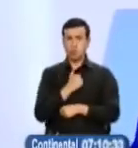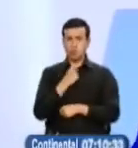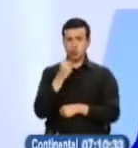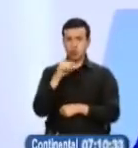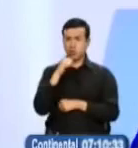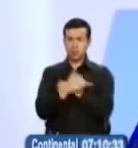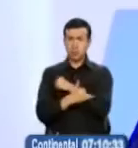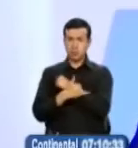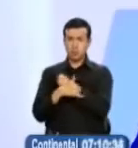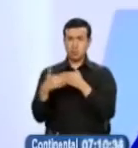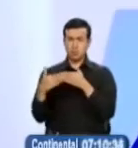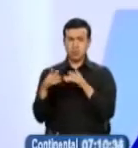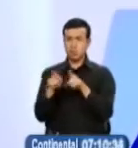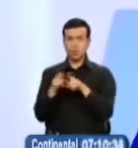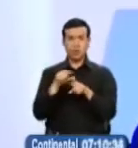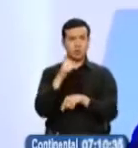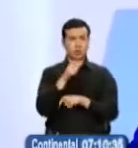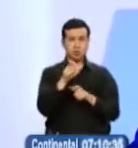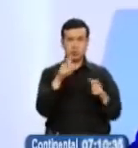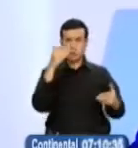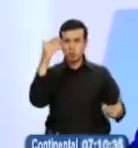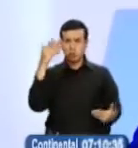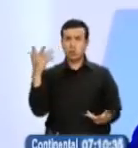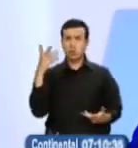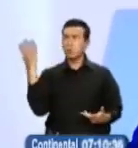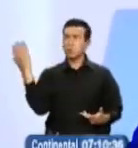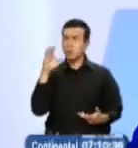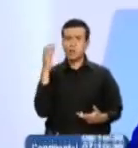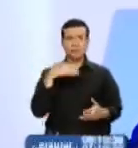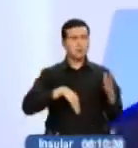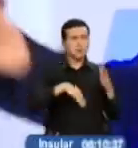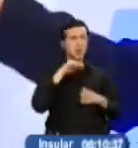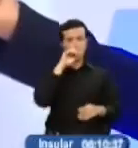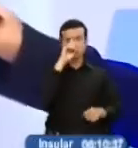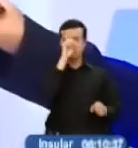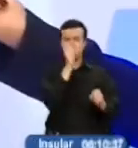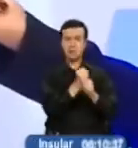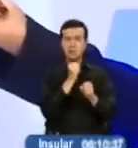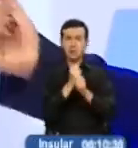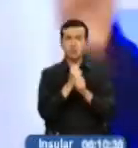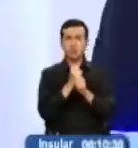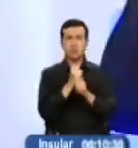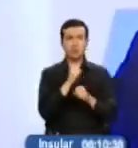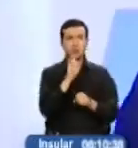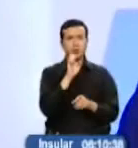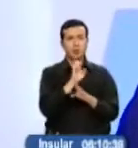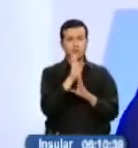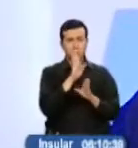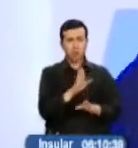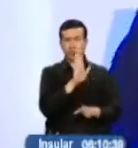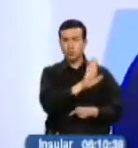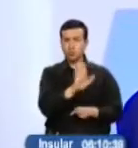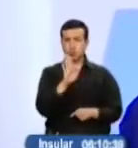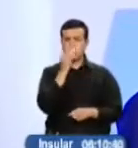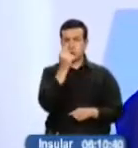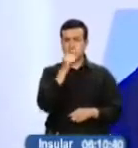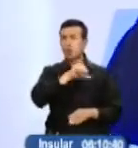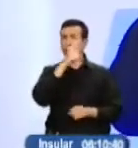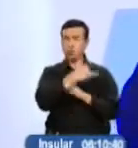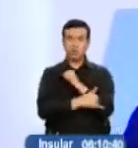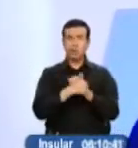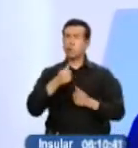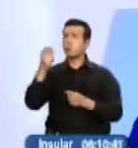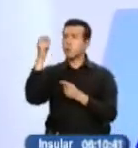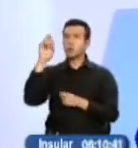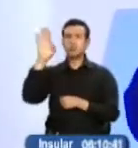tienen en Panamá como otros actores políticos, ya estarían generando empleo. Mientras nuestros migrantes, cada dólar, Carlos, que trabajan, que